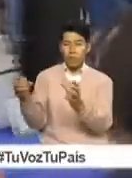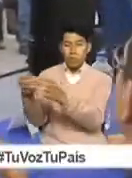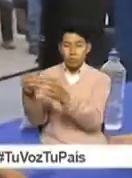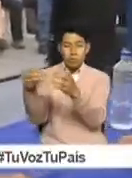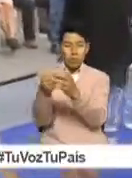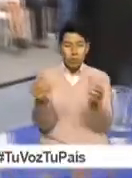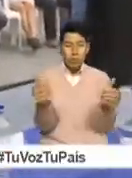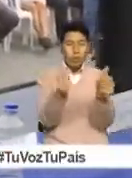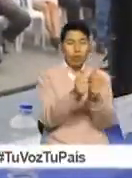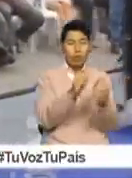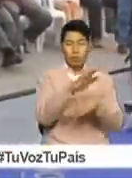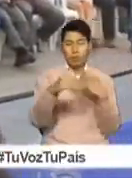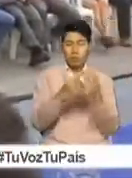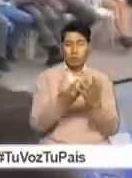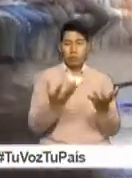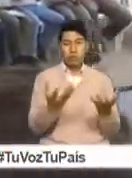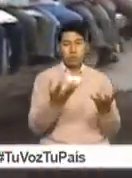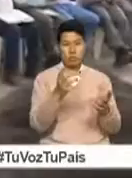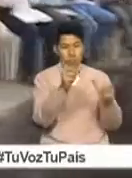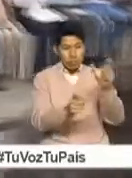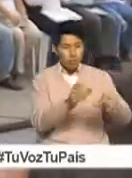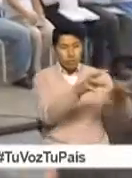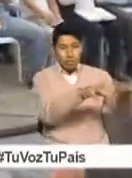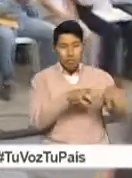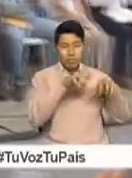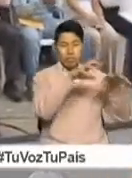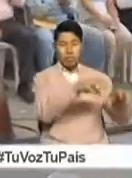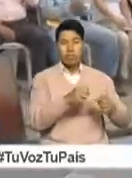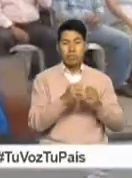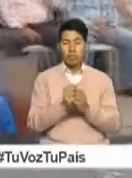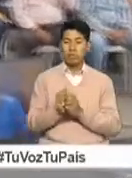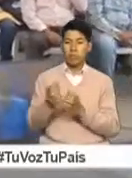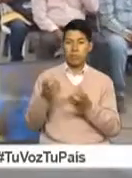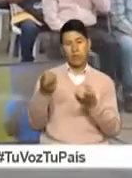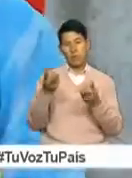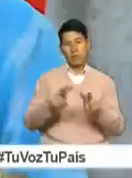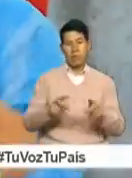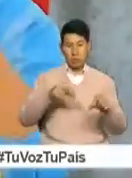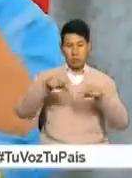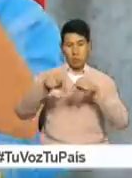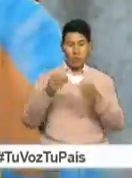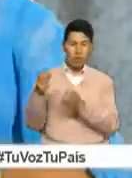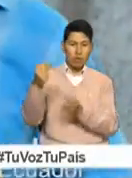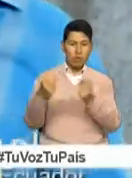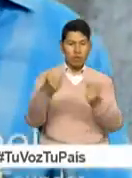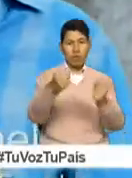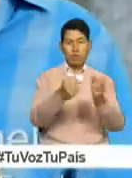obra que hará que agricultores y ganaderos transporte en su producción en mejores condiciones